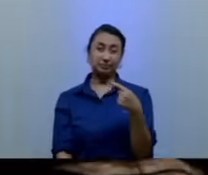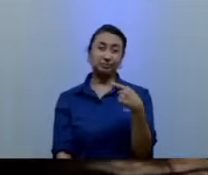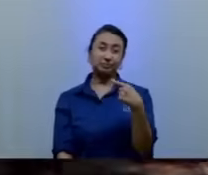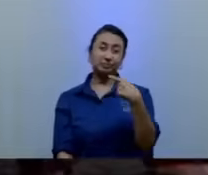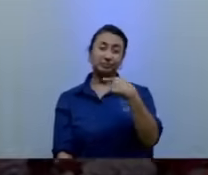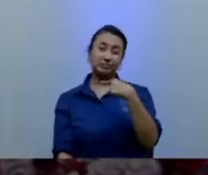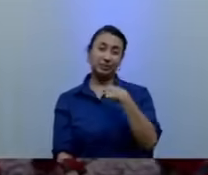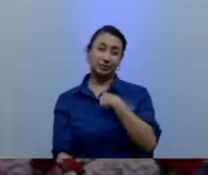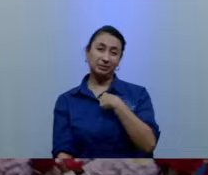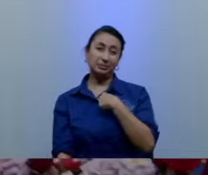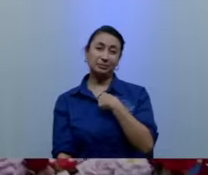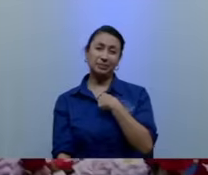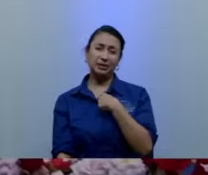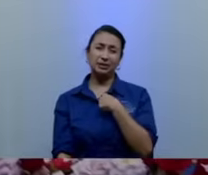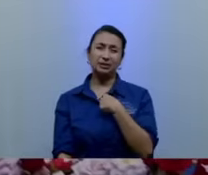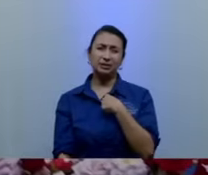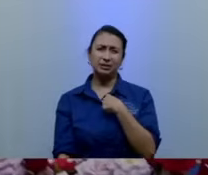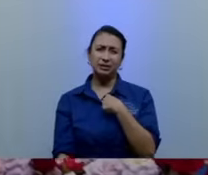el doctor,